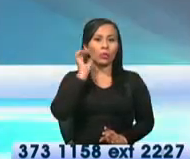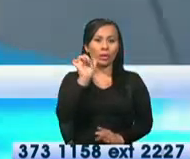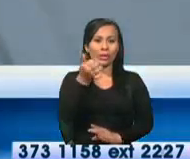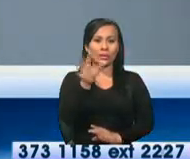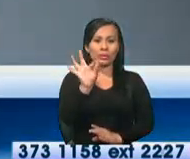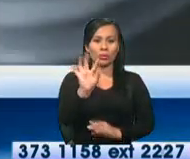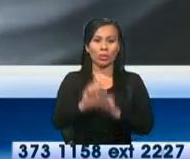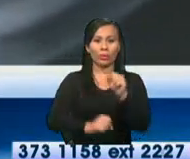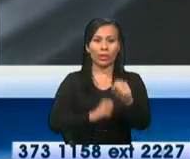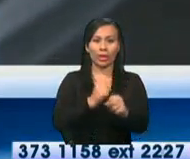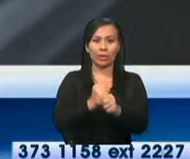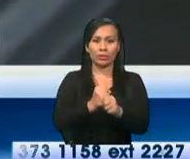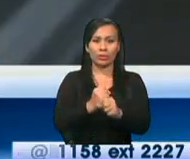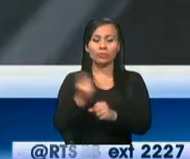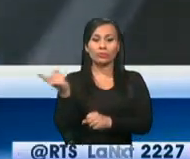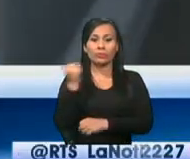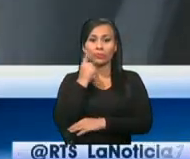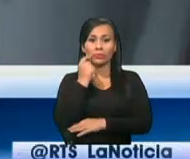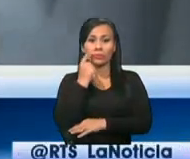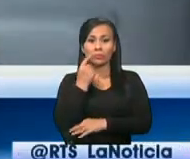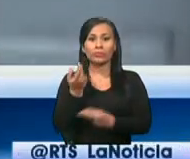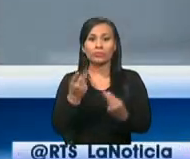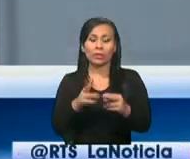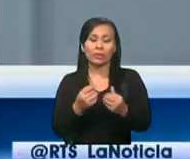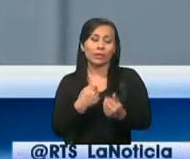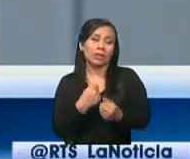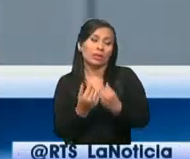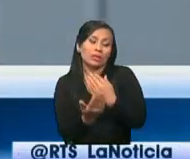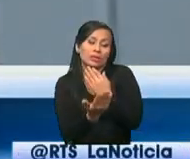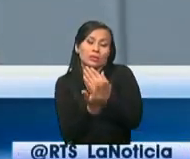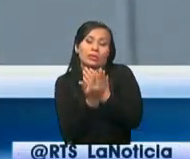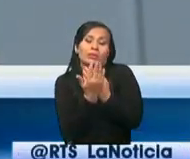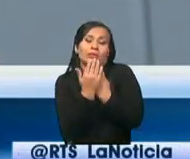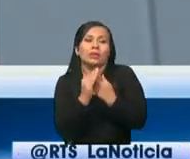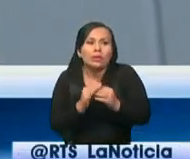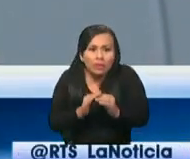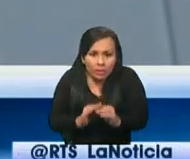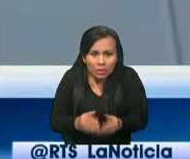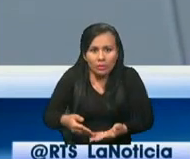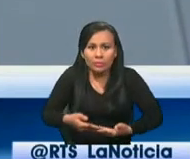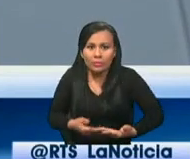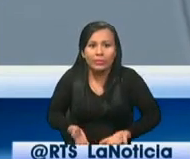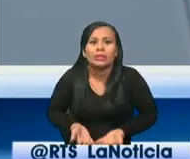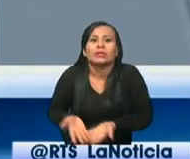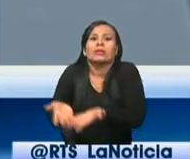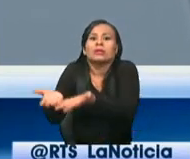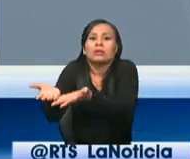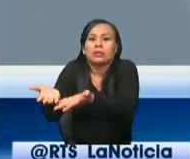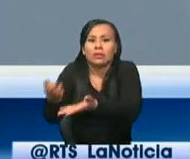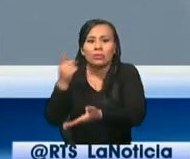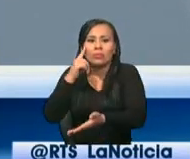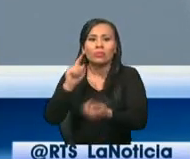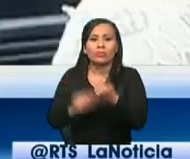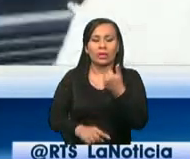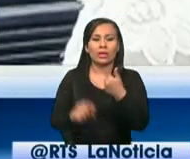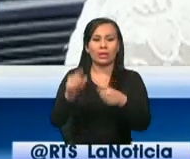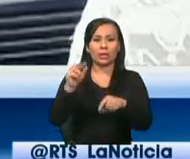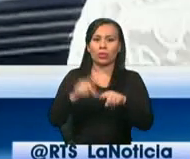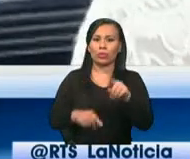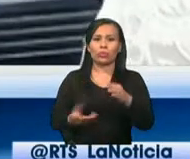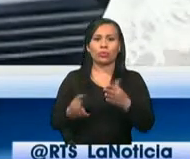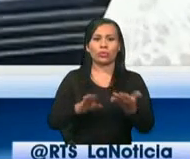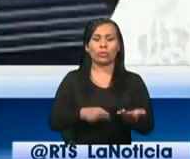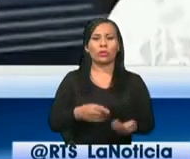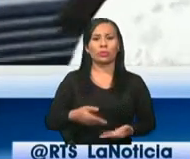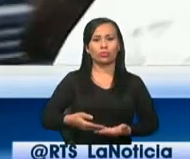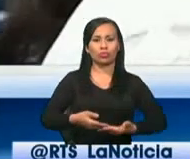edad. El padre, al verse también en medio de las llantas, trató de salvar a la bebé, botándola fuera del coche. A lo que coge la